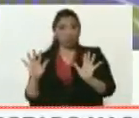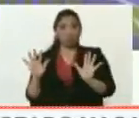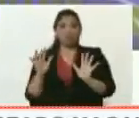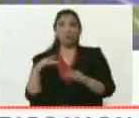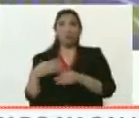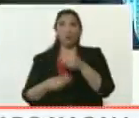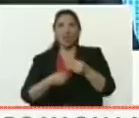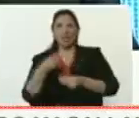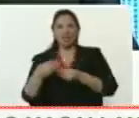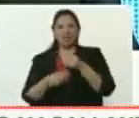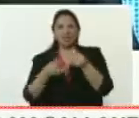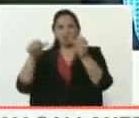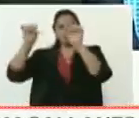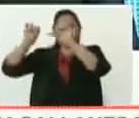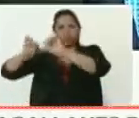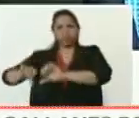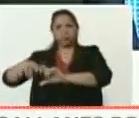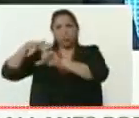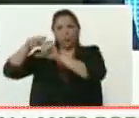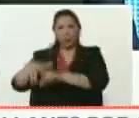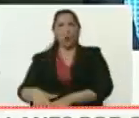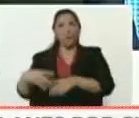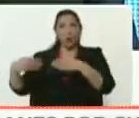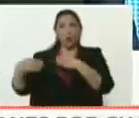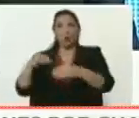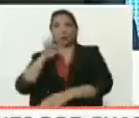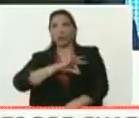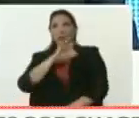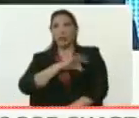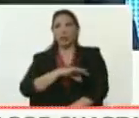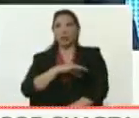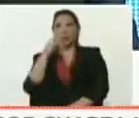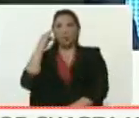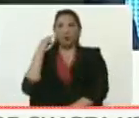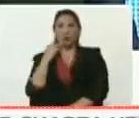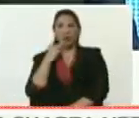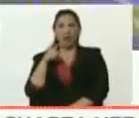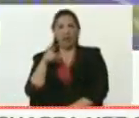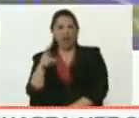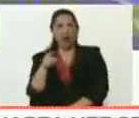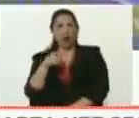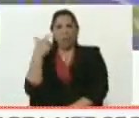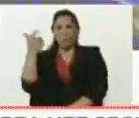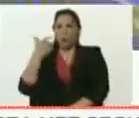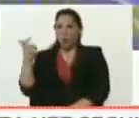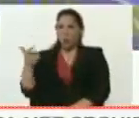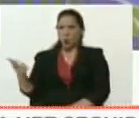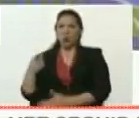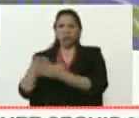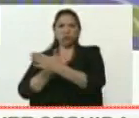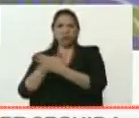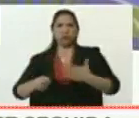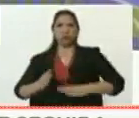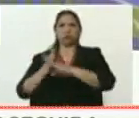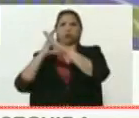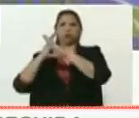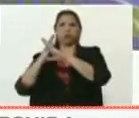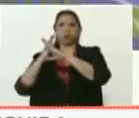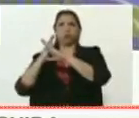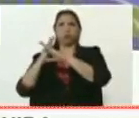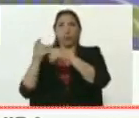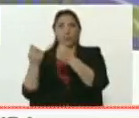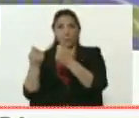hacer sucumbir el modelo del socialismo bolivariano. Ellos buscan con las sanciones, con el bloqueo